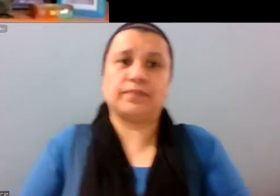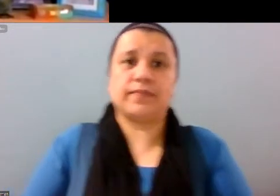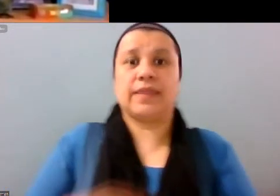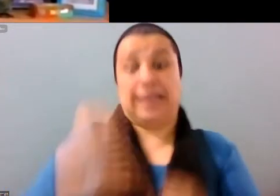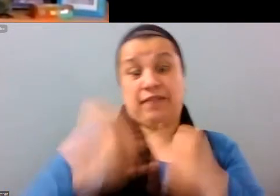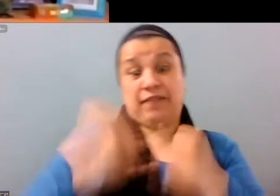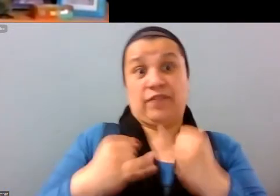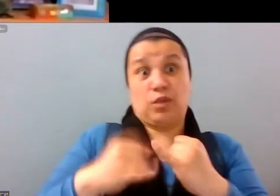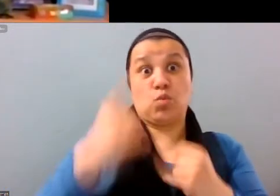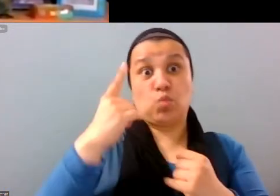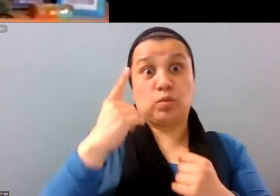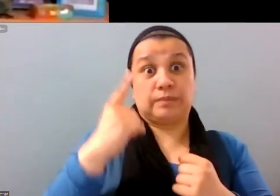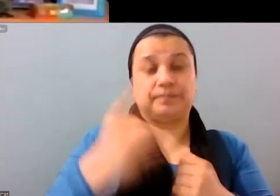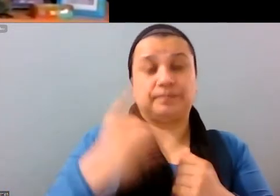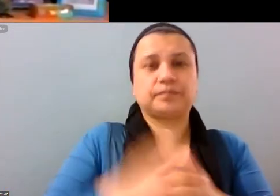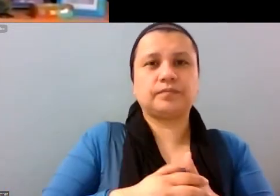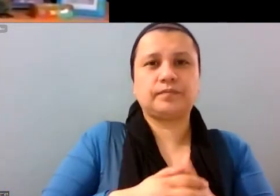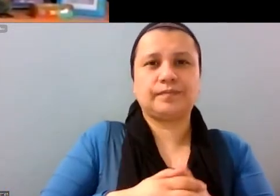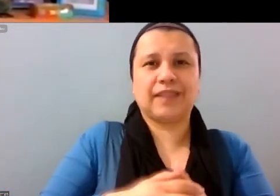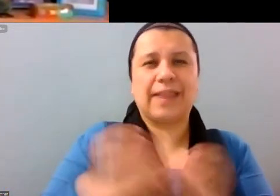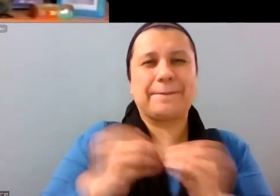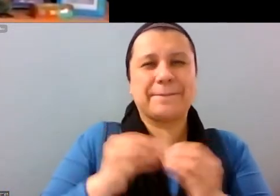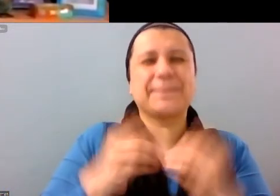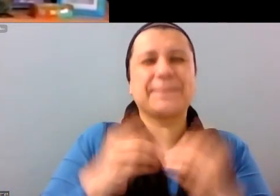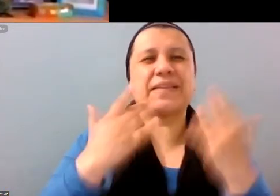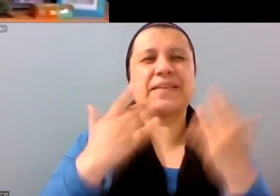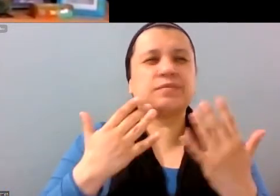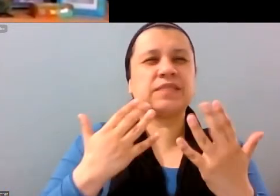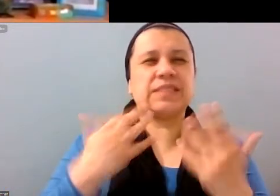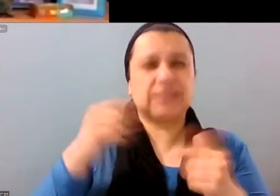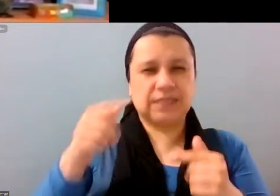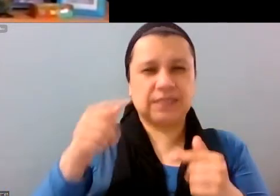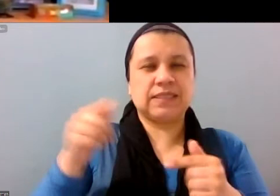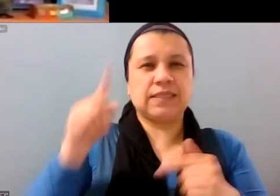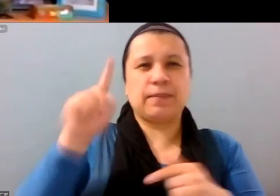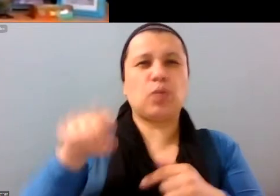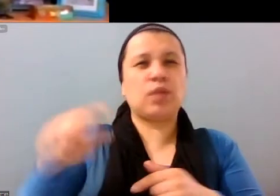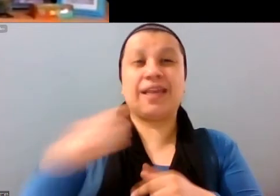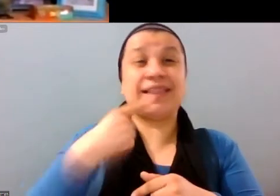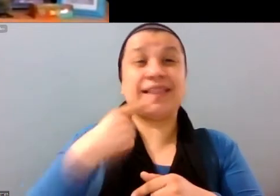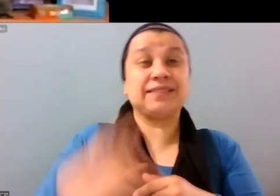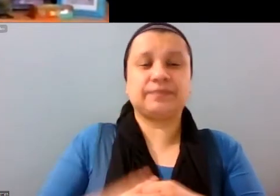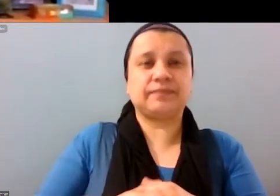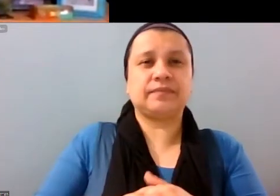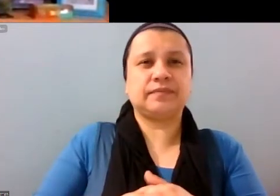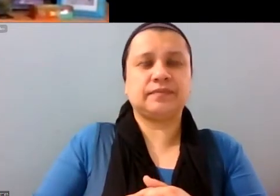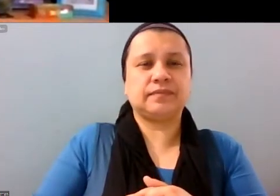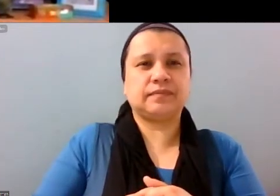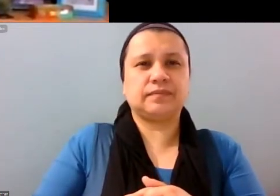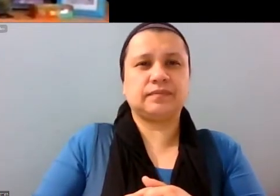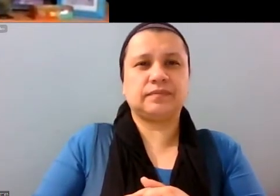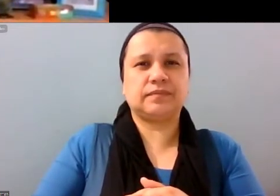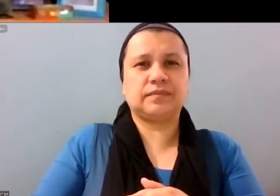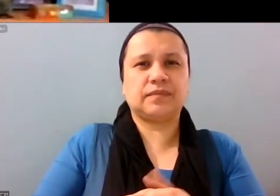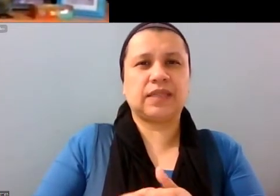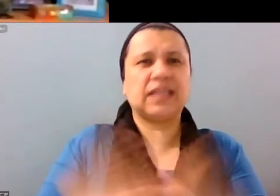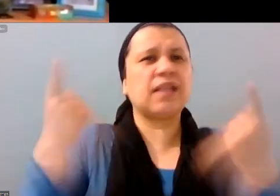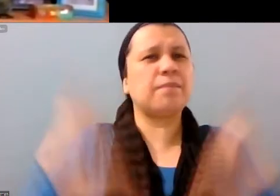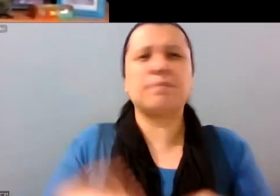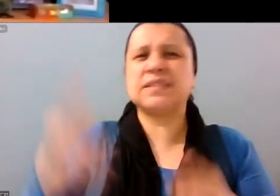preguntas más esperadas y más hechas tiene que ver con lo que va a pasar en el 2021